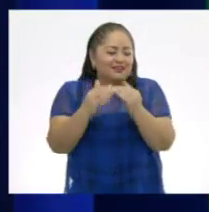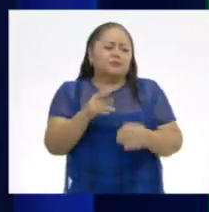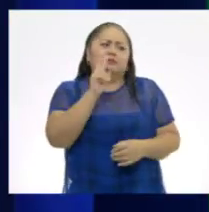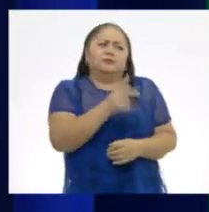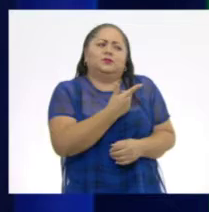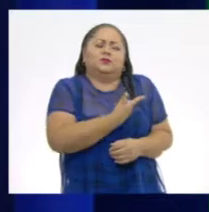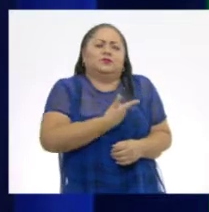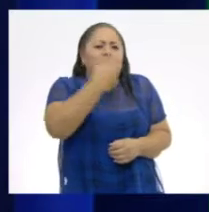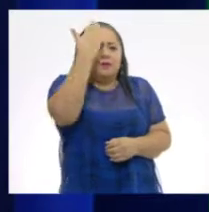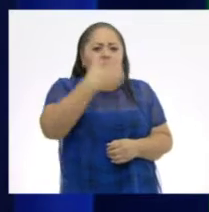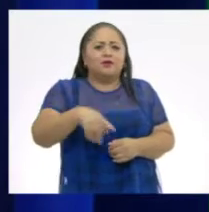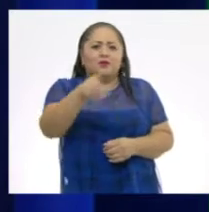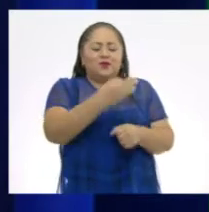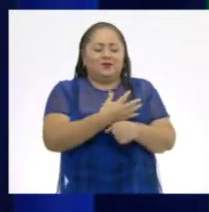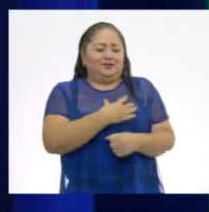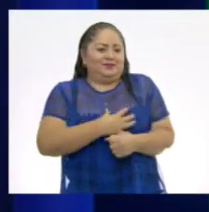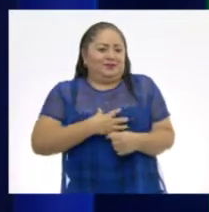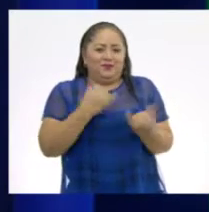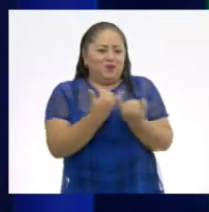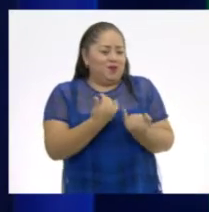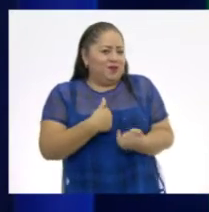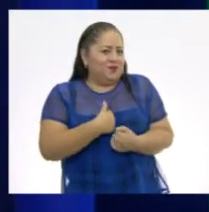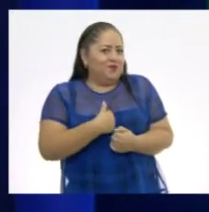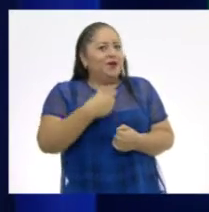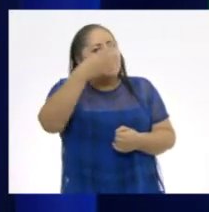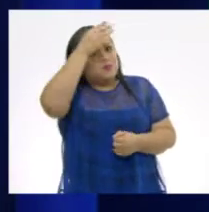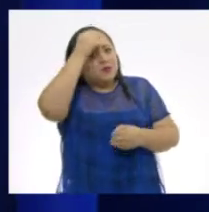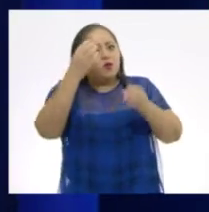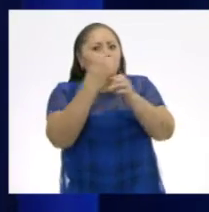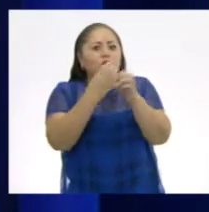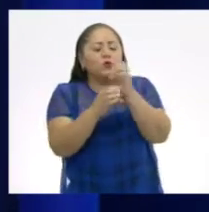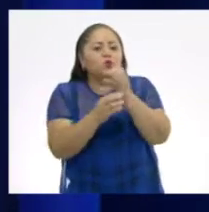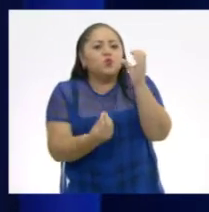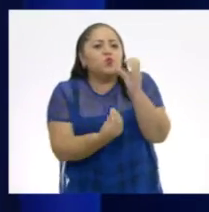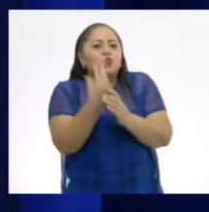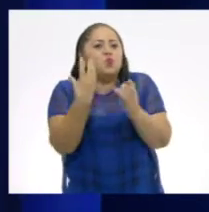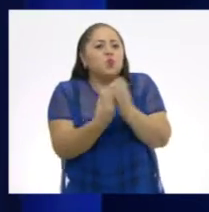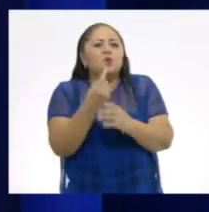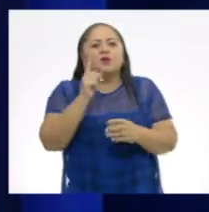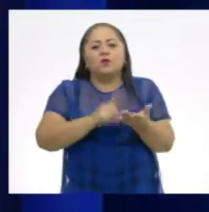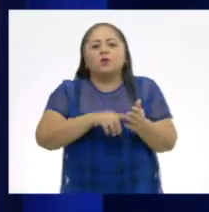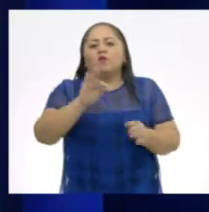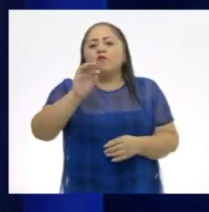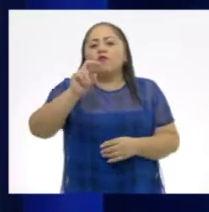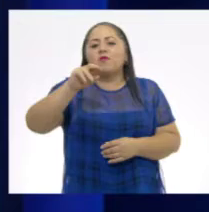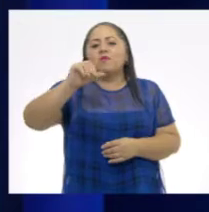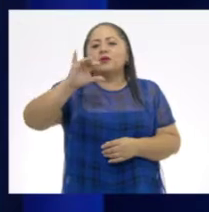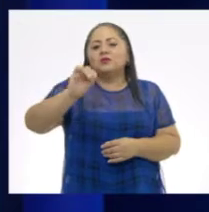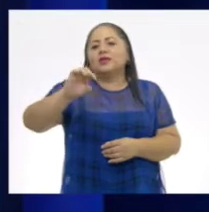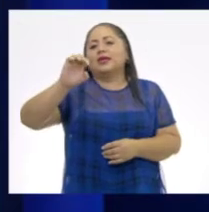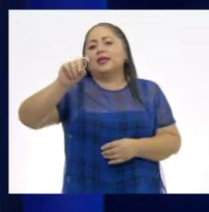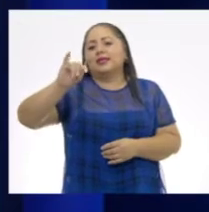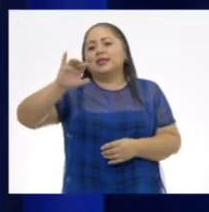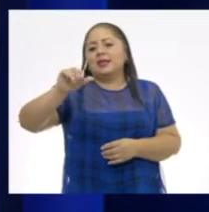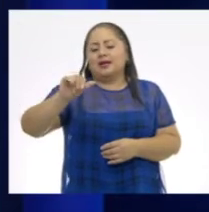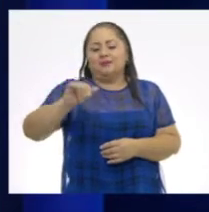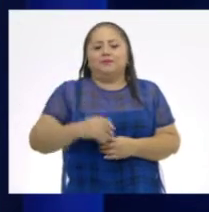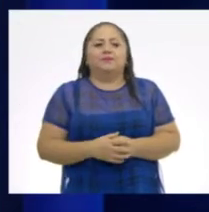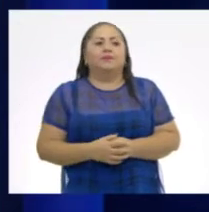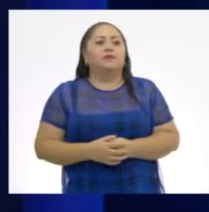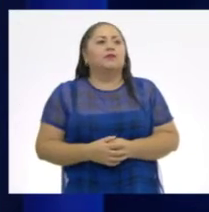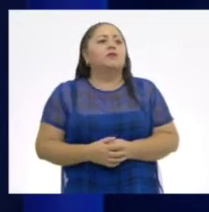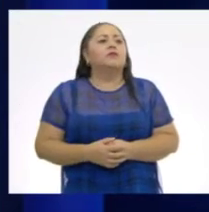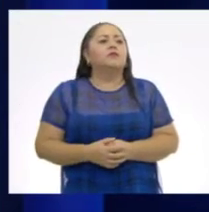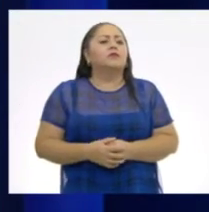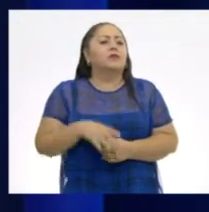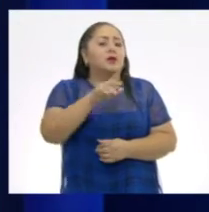gusto saber que están tan entusiasmados como yo de aprender cosas nuevas en nuestra asignatura de formación cívica y ética. Pero,